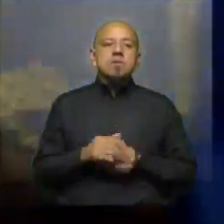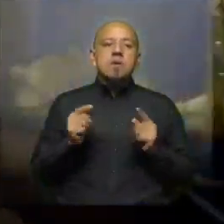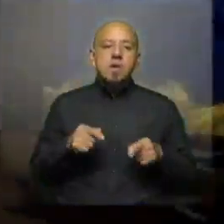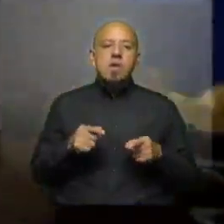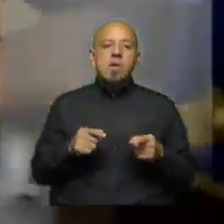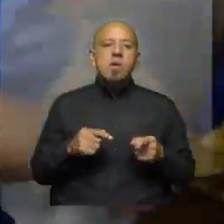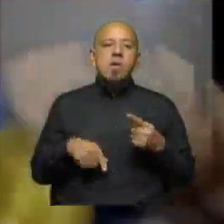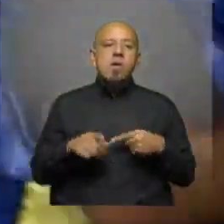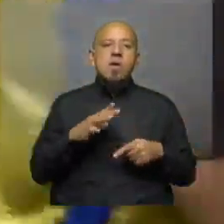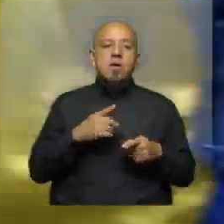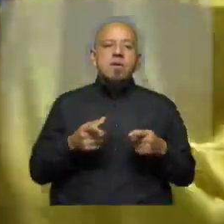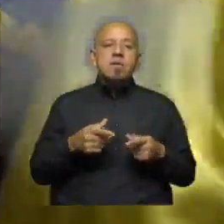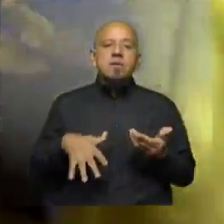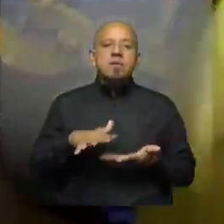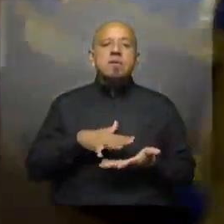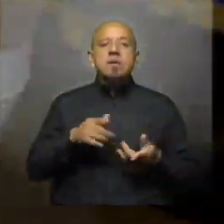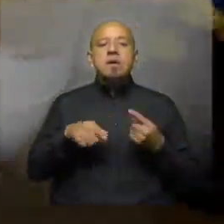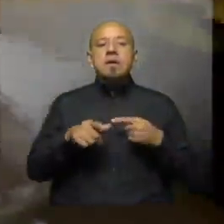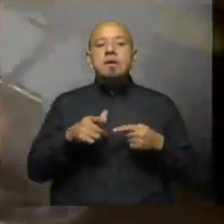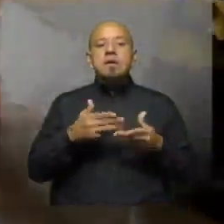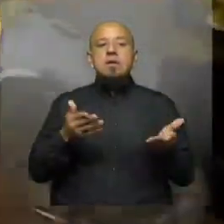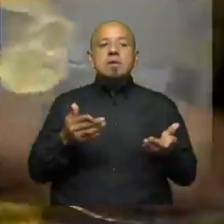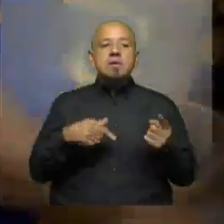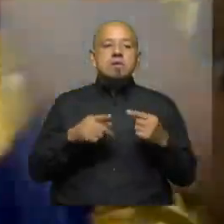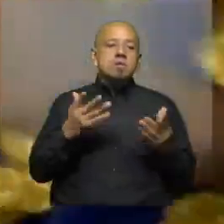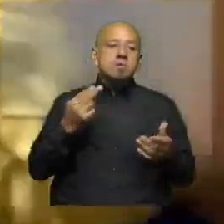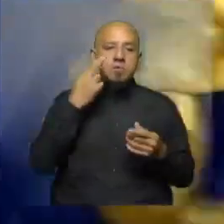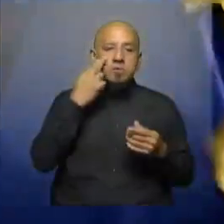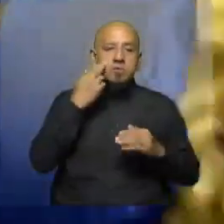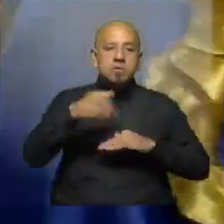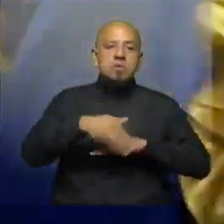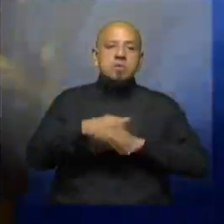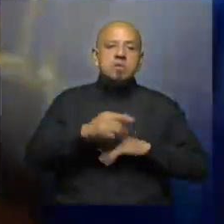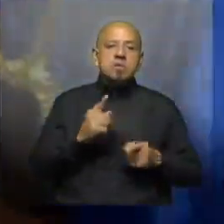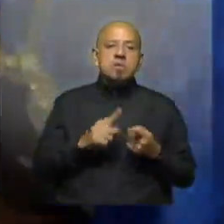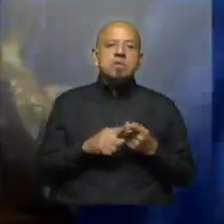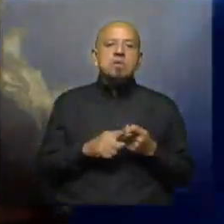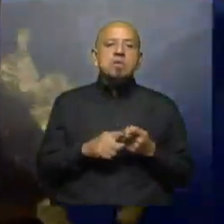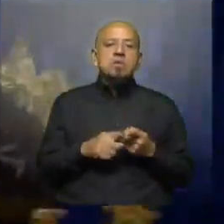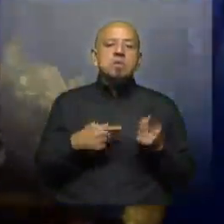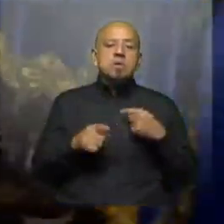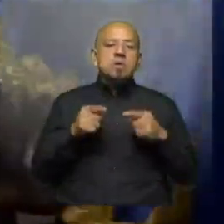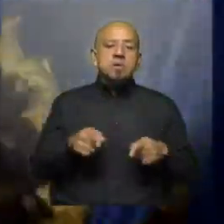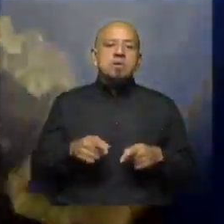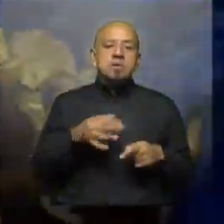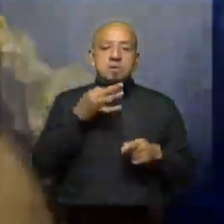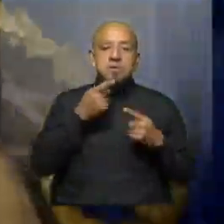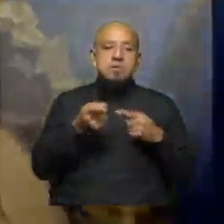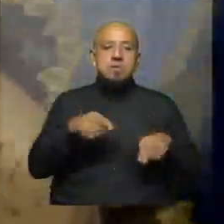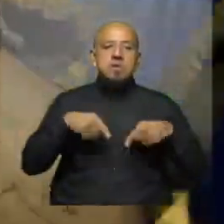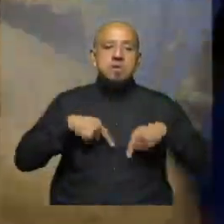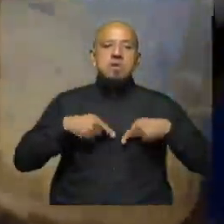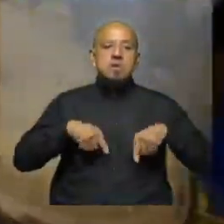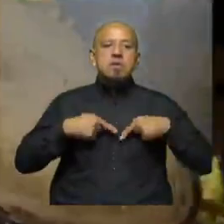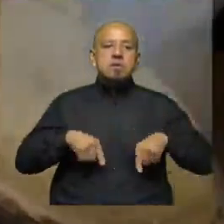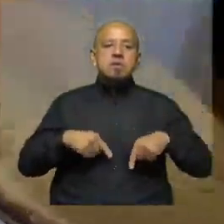es un espectáculo, no hay problema de calle, no hay tanto corte de calle. Esto fue una sugerencia de la intendencia